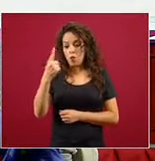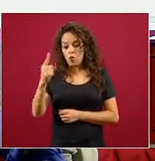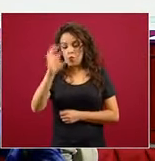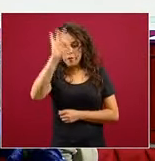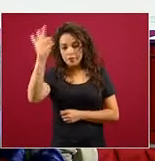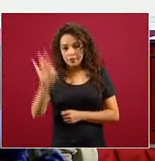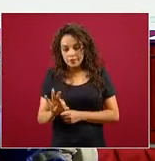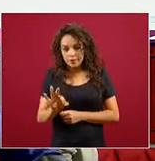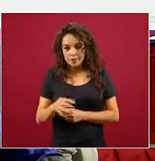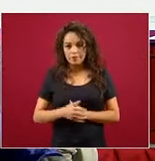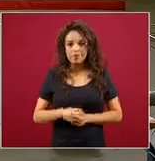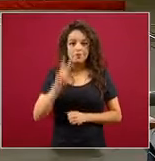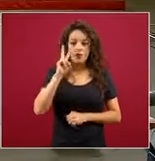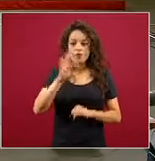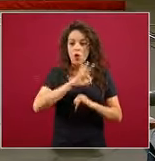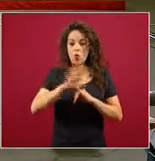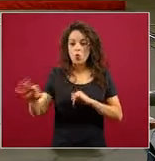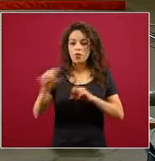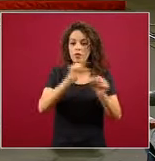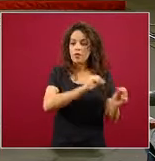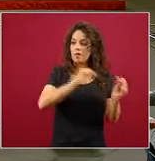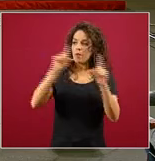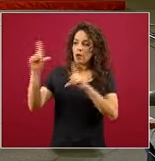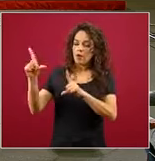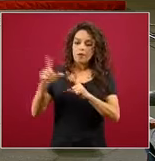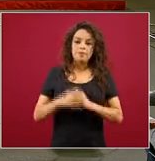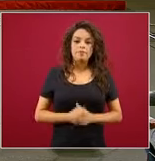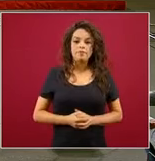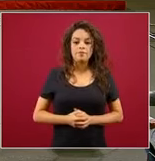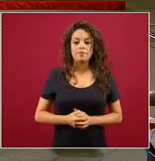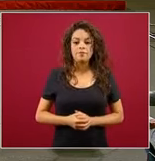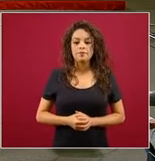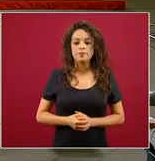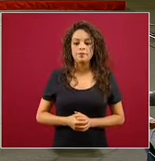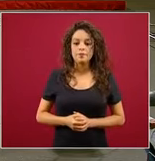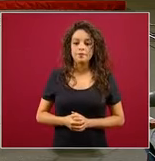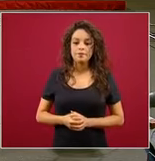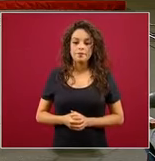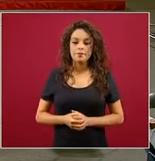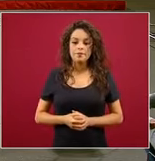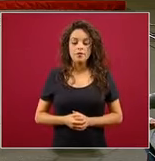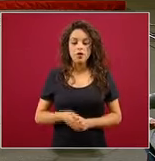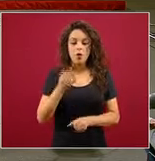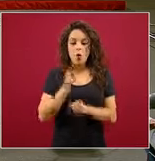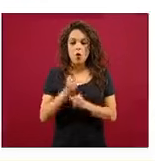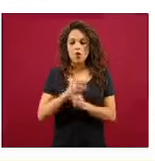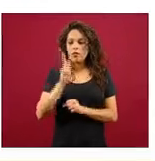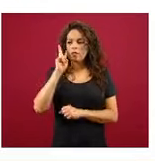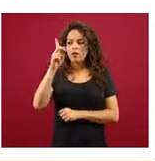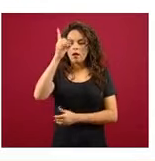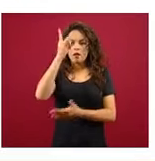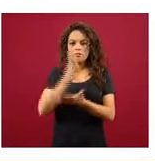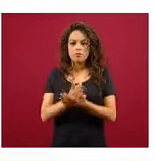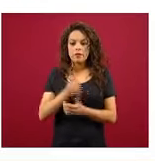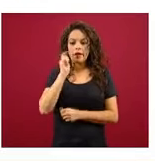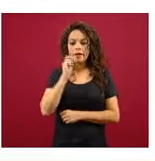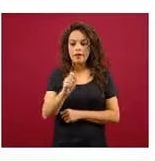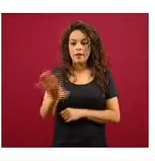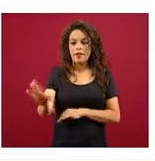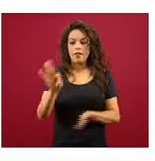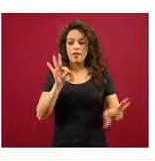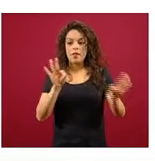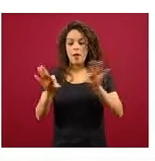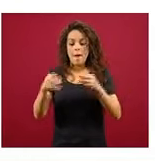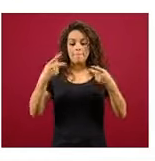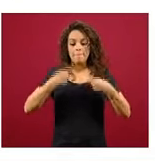Veamos la última diapositiva de este grupo, que es la siguiente. Ahora solamente vamos a seleccionar las personas que